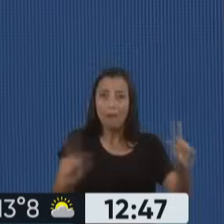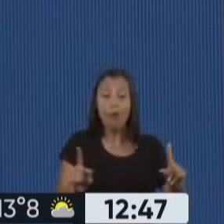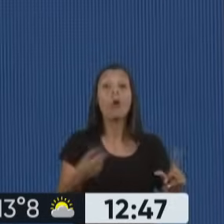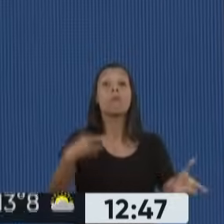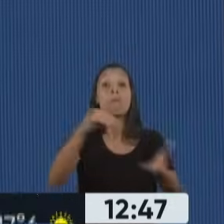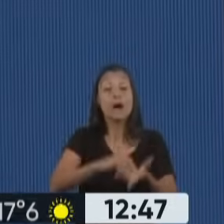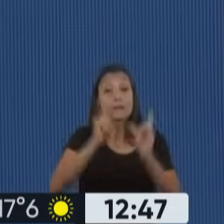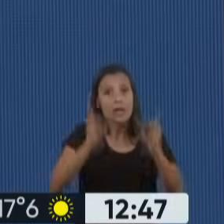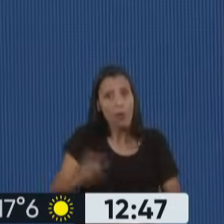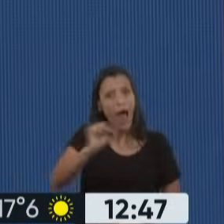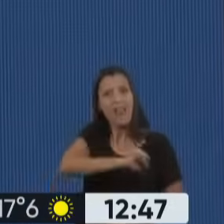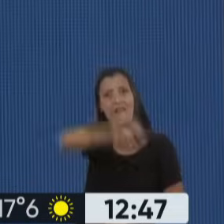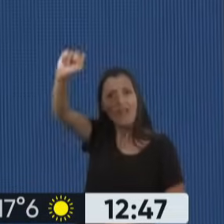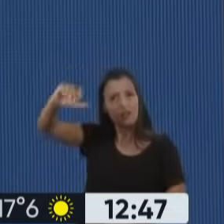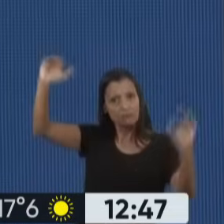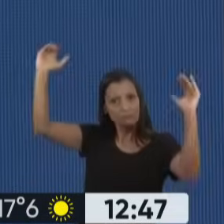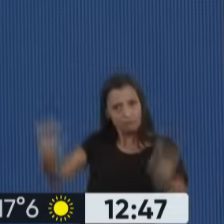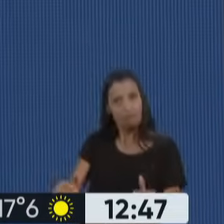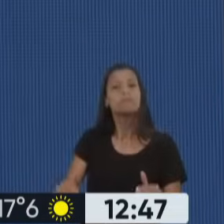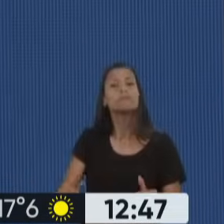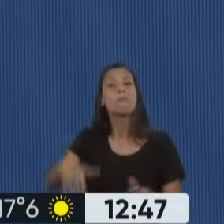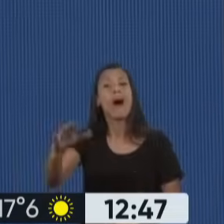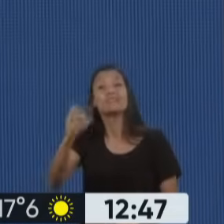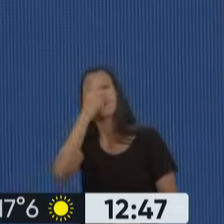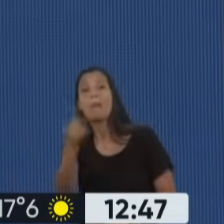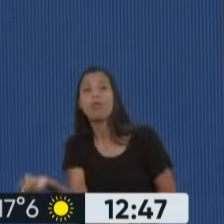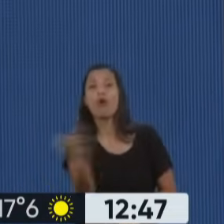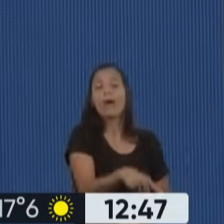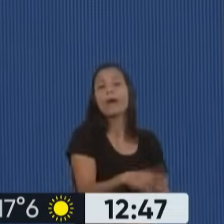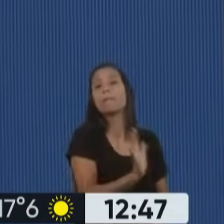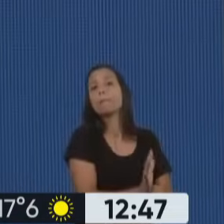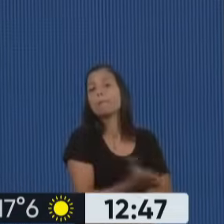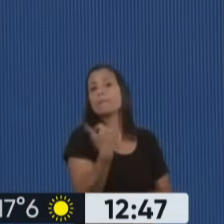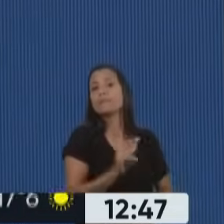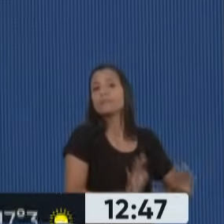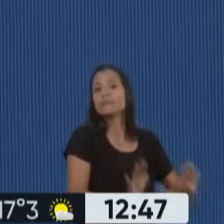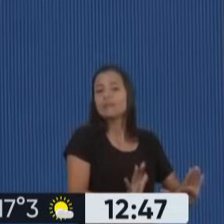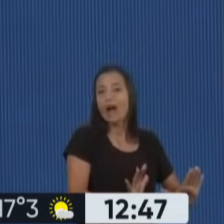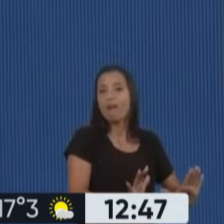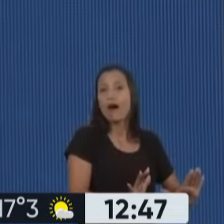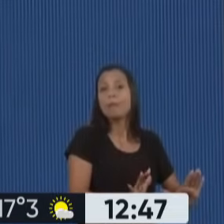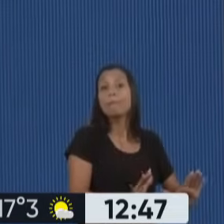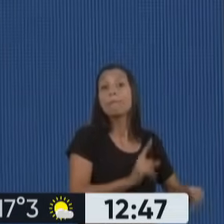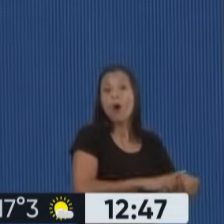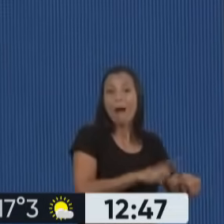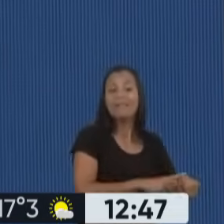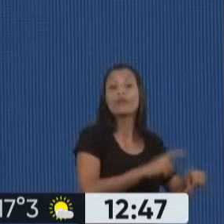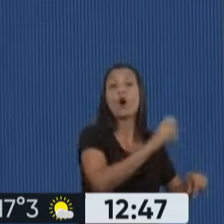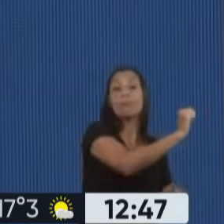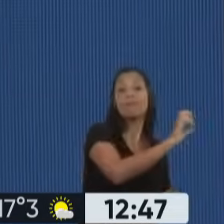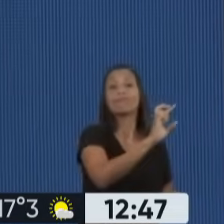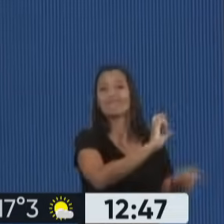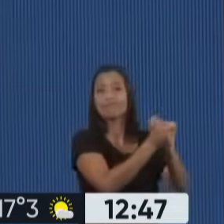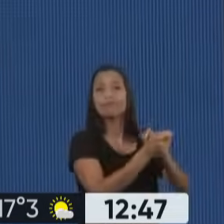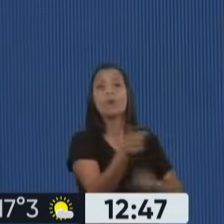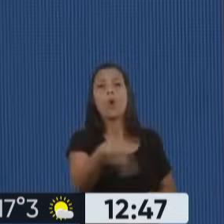velocidad a la que bajó la inflación es mucho más rápida que lo que se logró en el caso de la convertibilidad, digamos, cuando